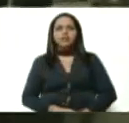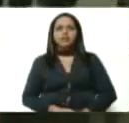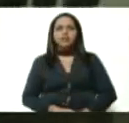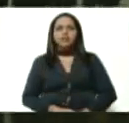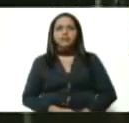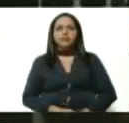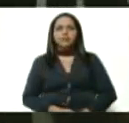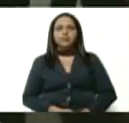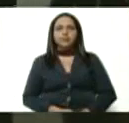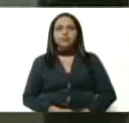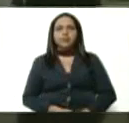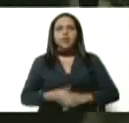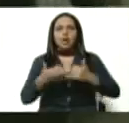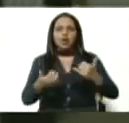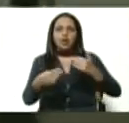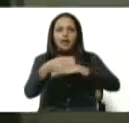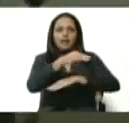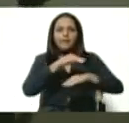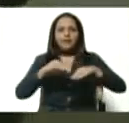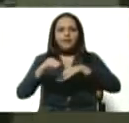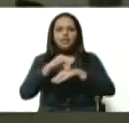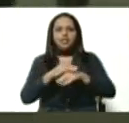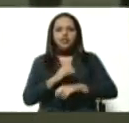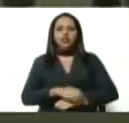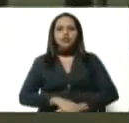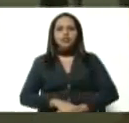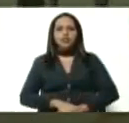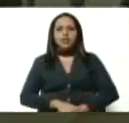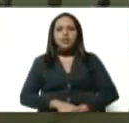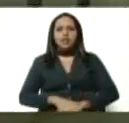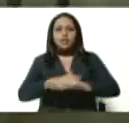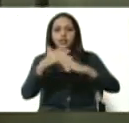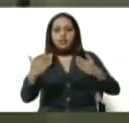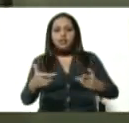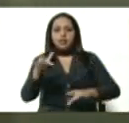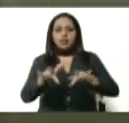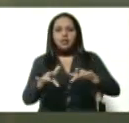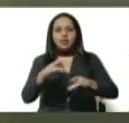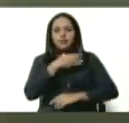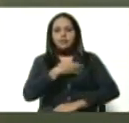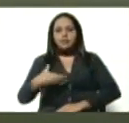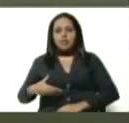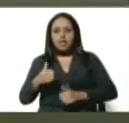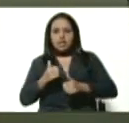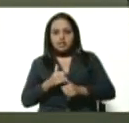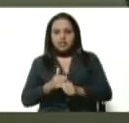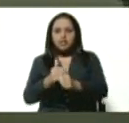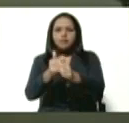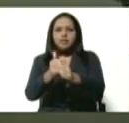Jorge Márquez, ministro del Poder Popular del Despacho de la Presidencia y Seguimiento de la Gestión de Gobierno.